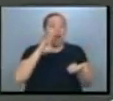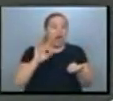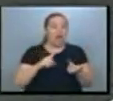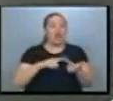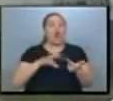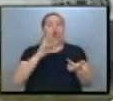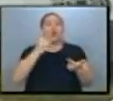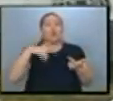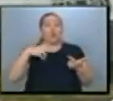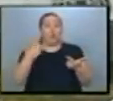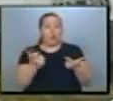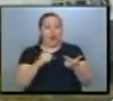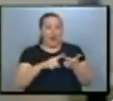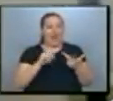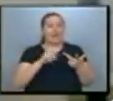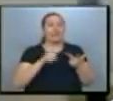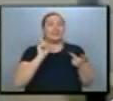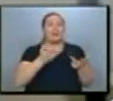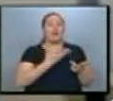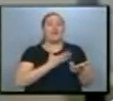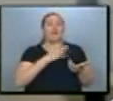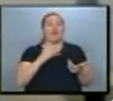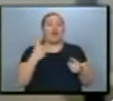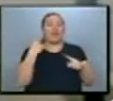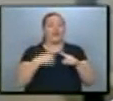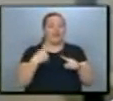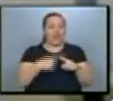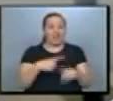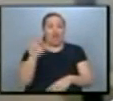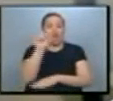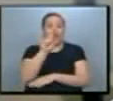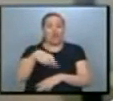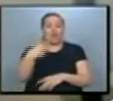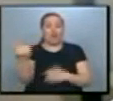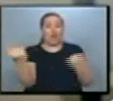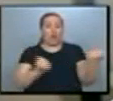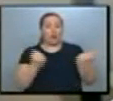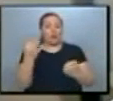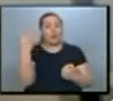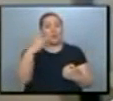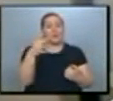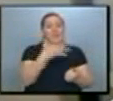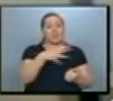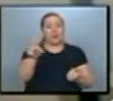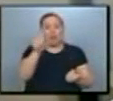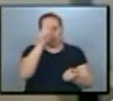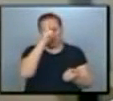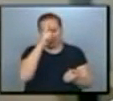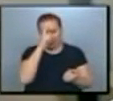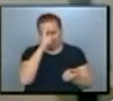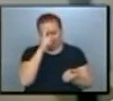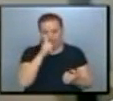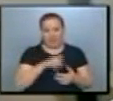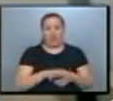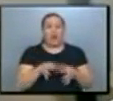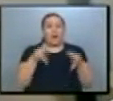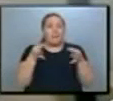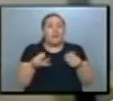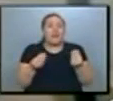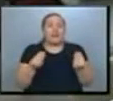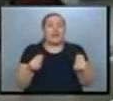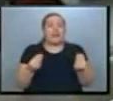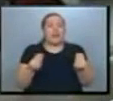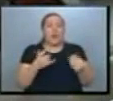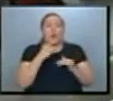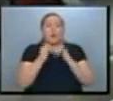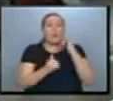Duna y también contra un Ford Fiesta, y los conductores de los otros autos debieron ser hospitalizados. En concreto, ¿qué fue lo que